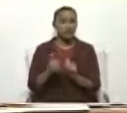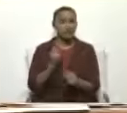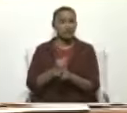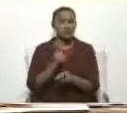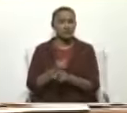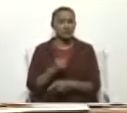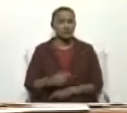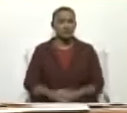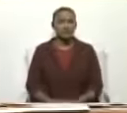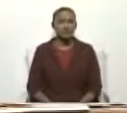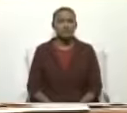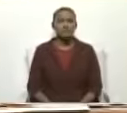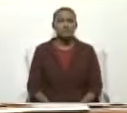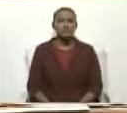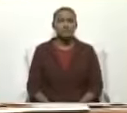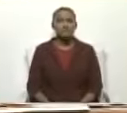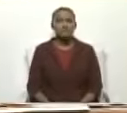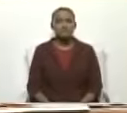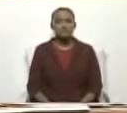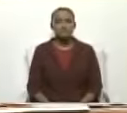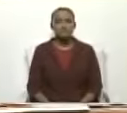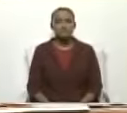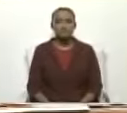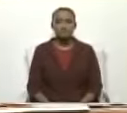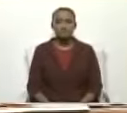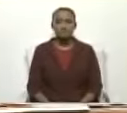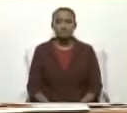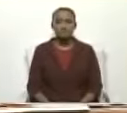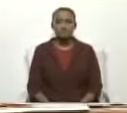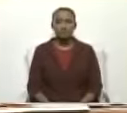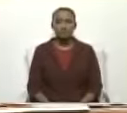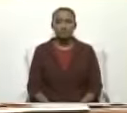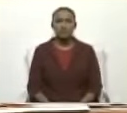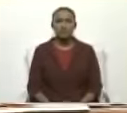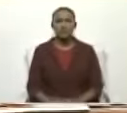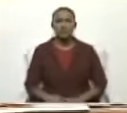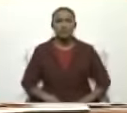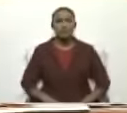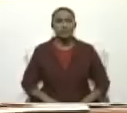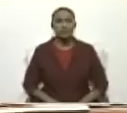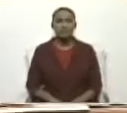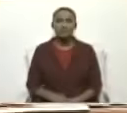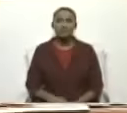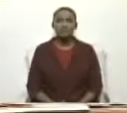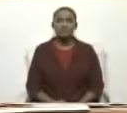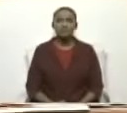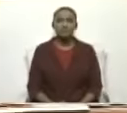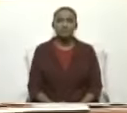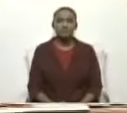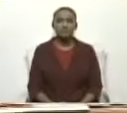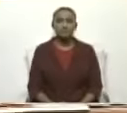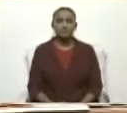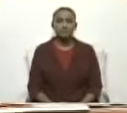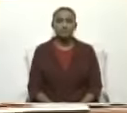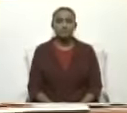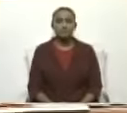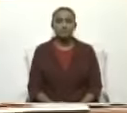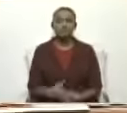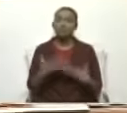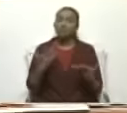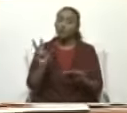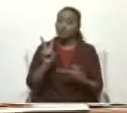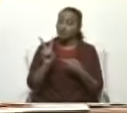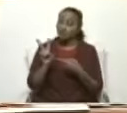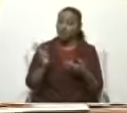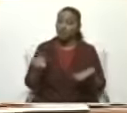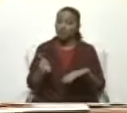Europea, a querer darnos lecciones a nosotros. Y este país ha sido capaz de levantarse. ¿Gracias a quién? A